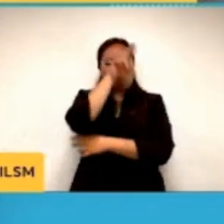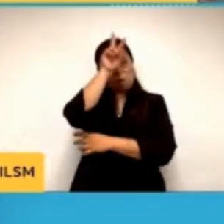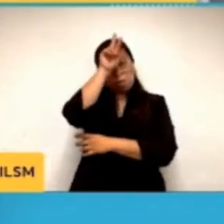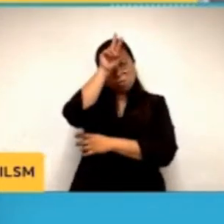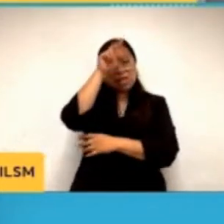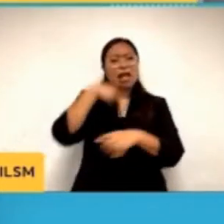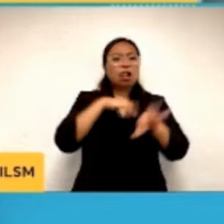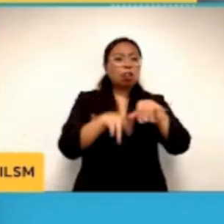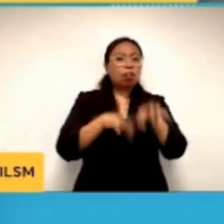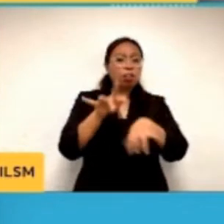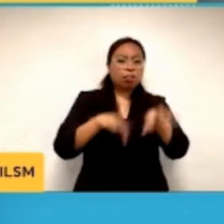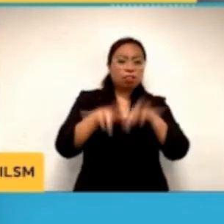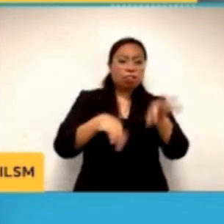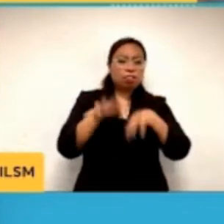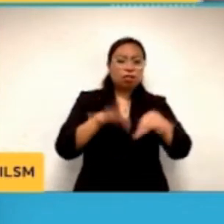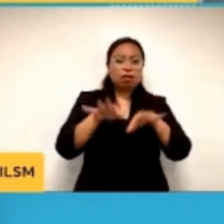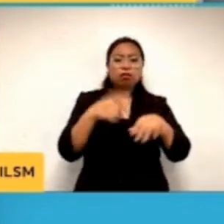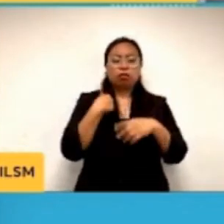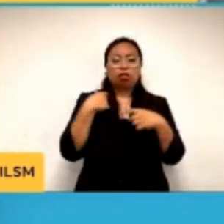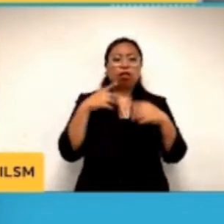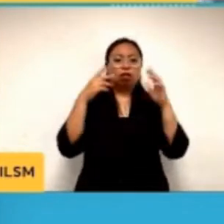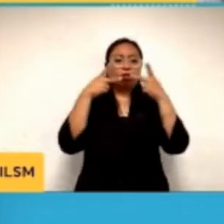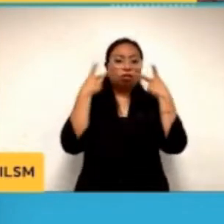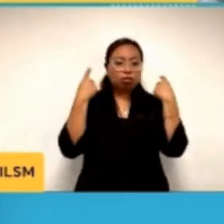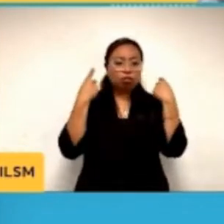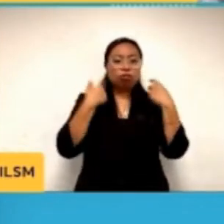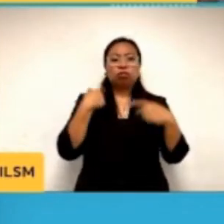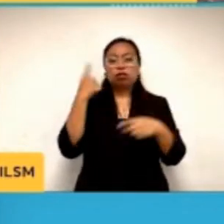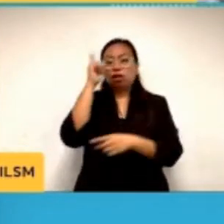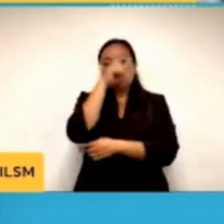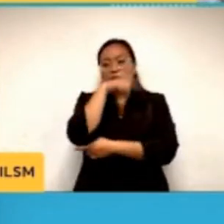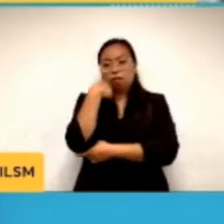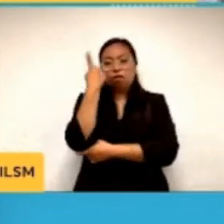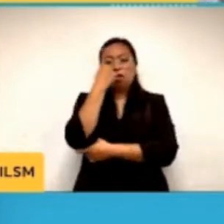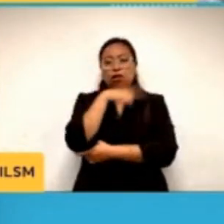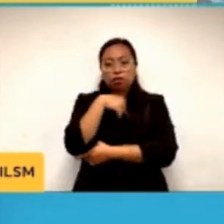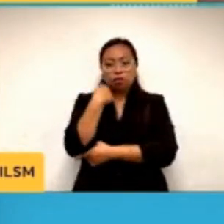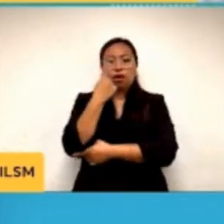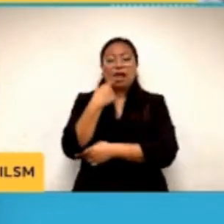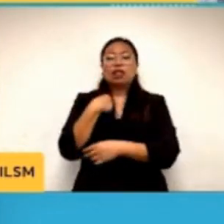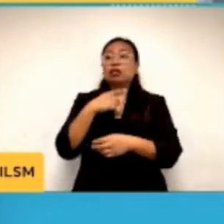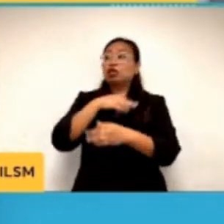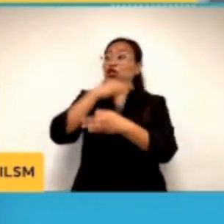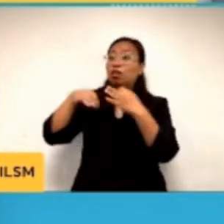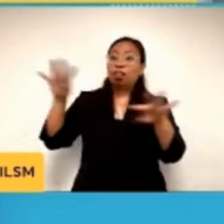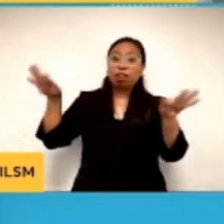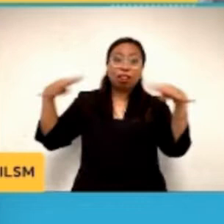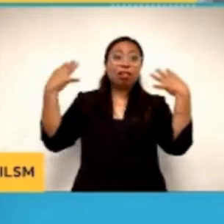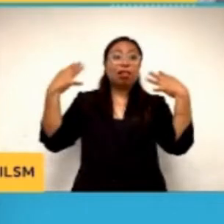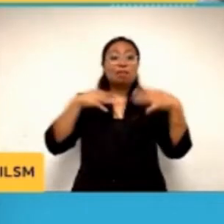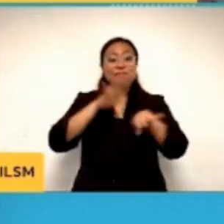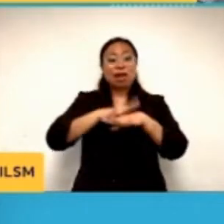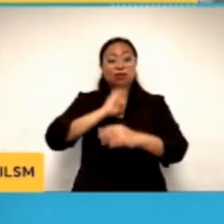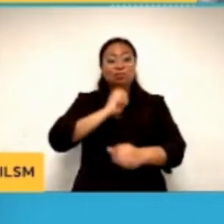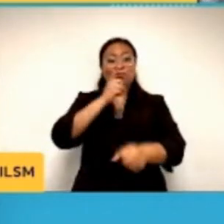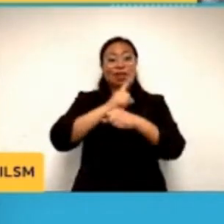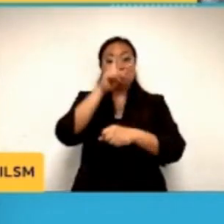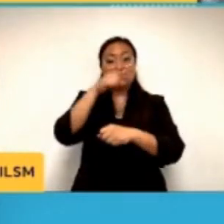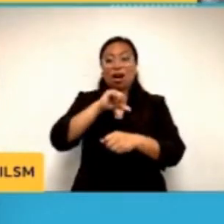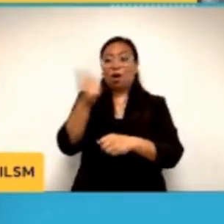la computadora todas las horas posible, nuestro trabajo se va a notar y se van a abrir las oportunidades.